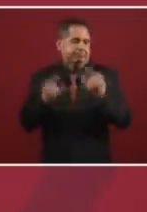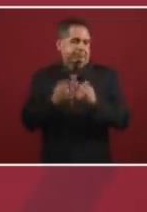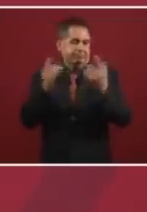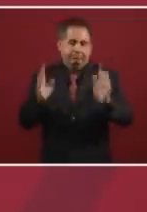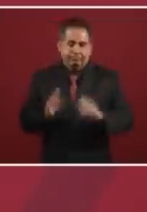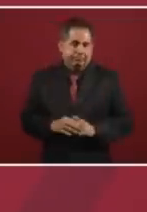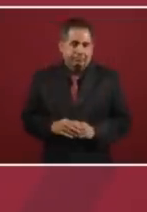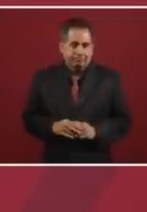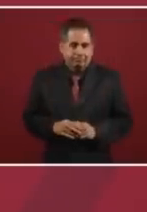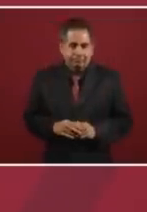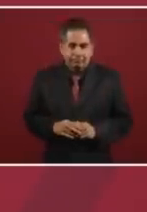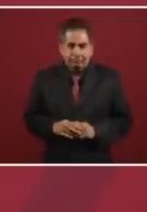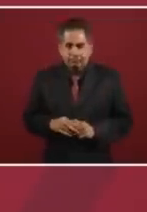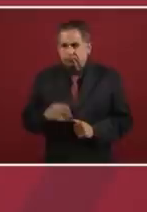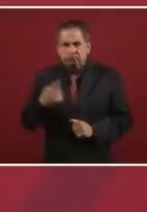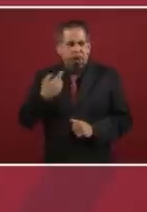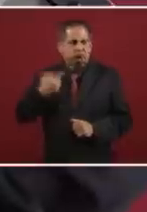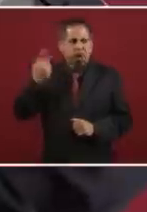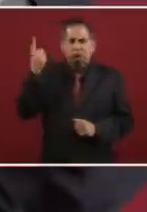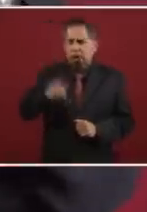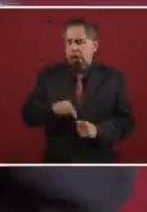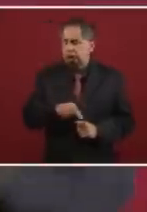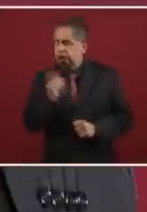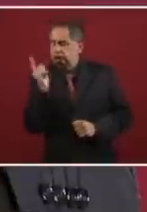este el dedazo